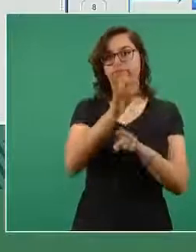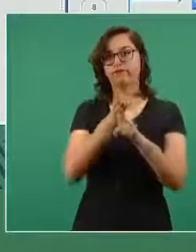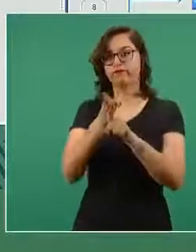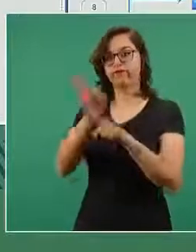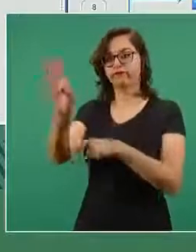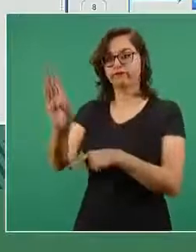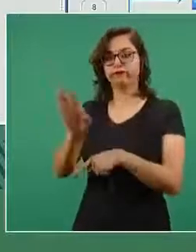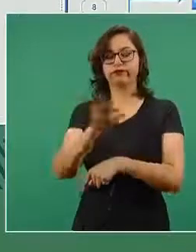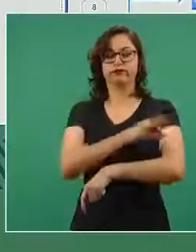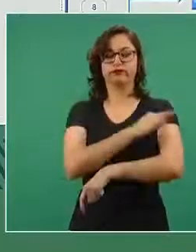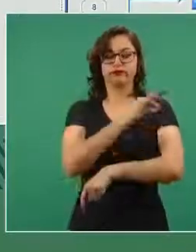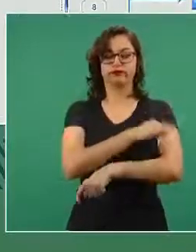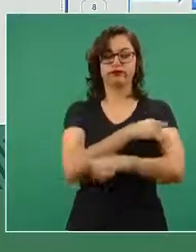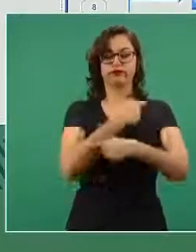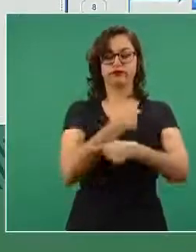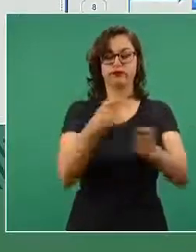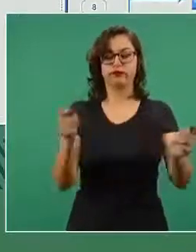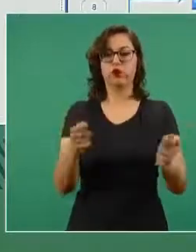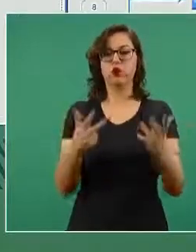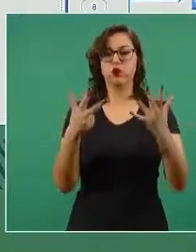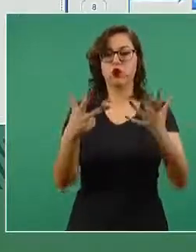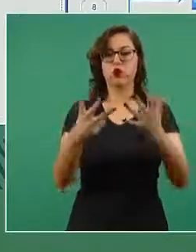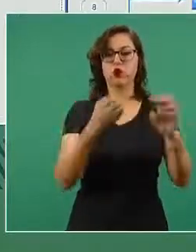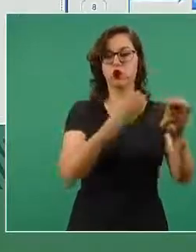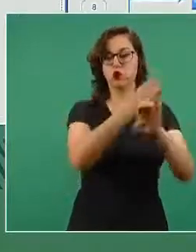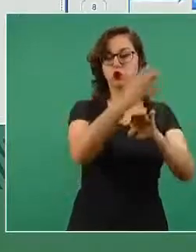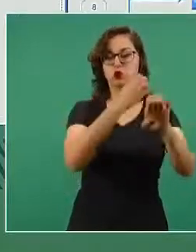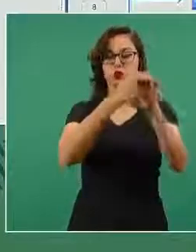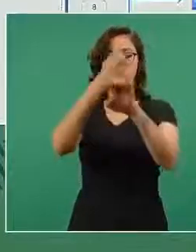las vacunas a 8 estados.